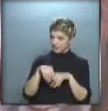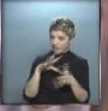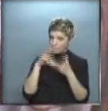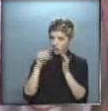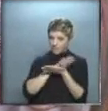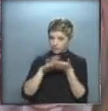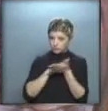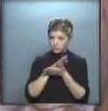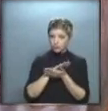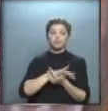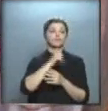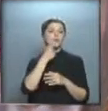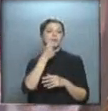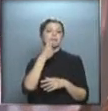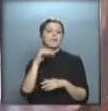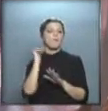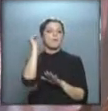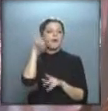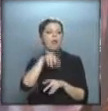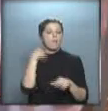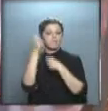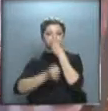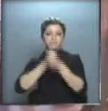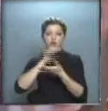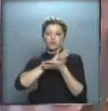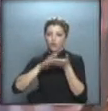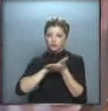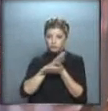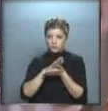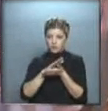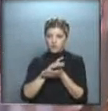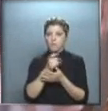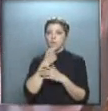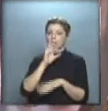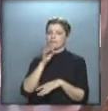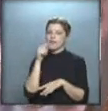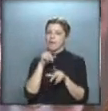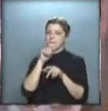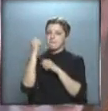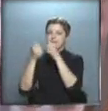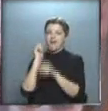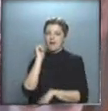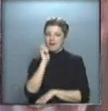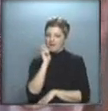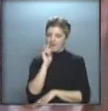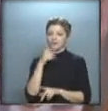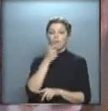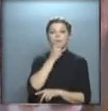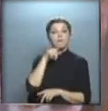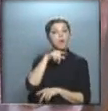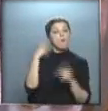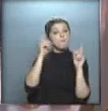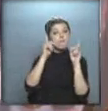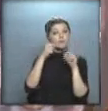porque sos grande y te agarras a las piñas. O se sabe con quién pelearse. O le decís a un profesor o algo